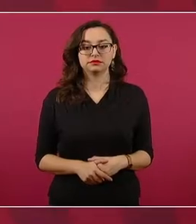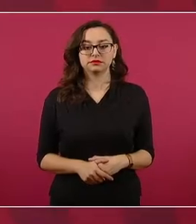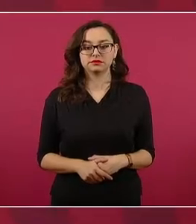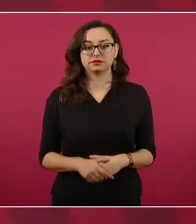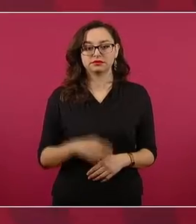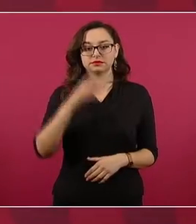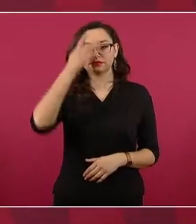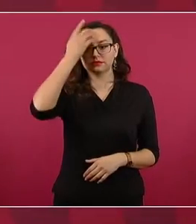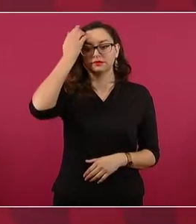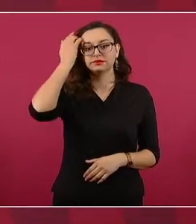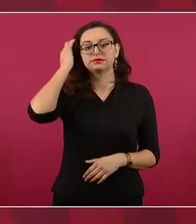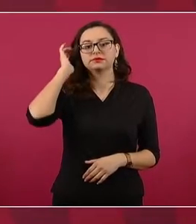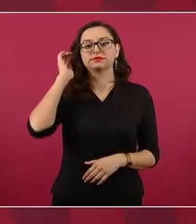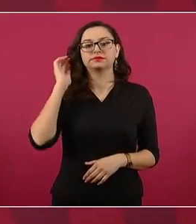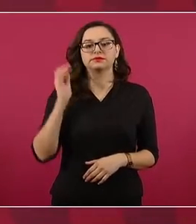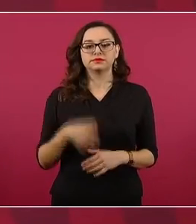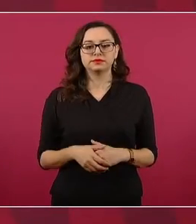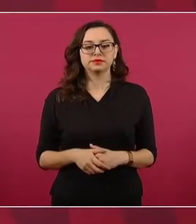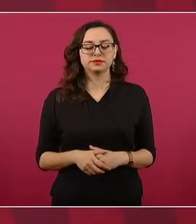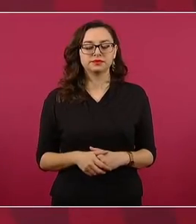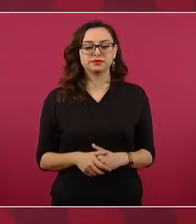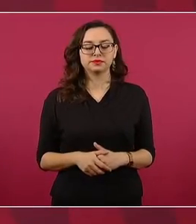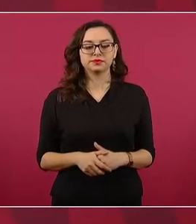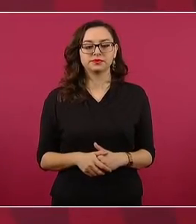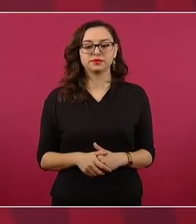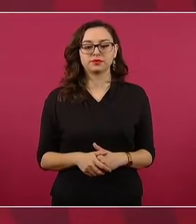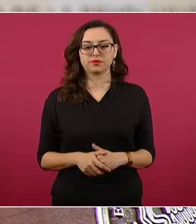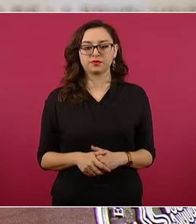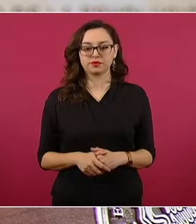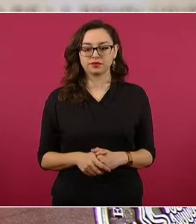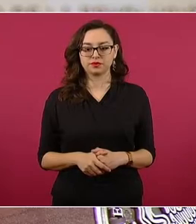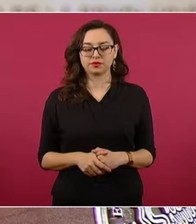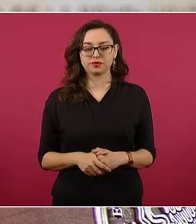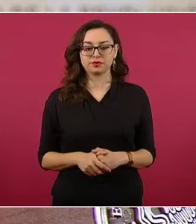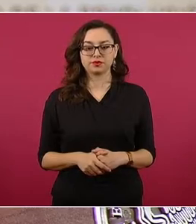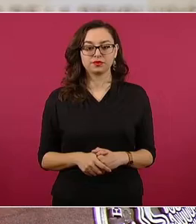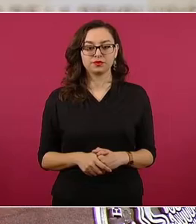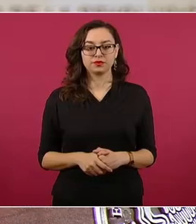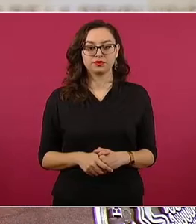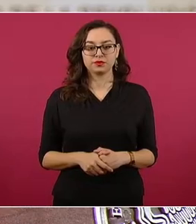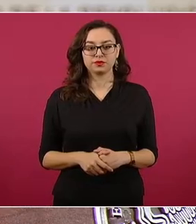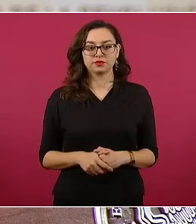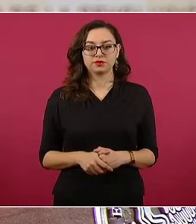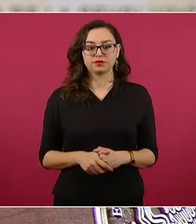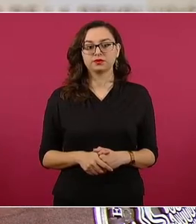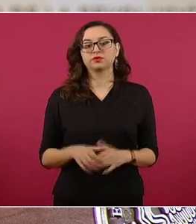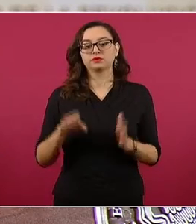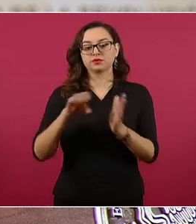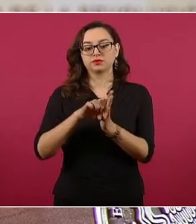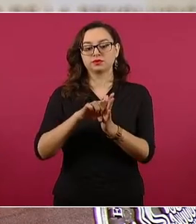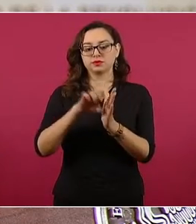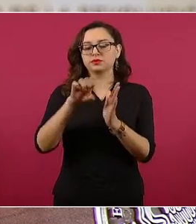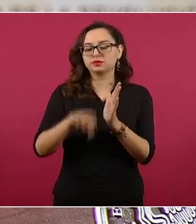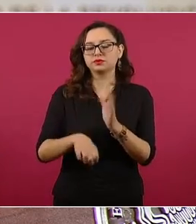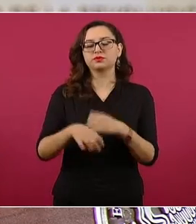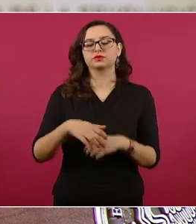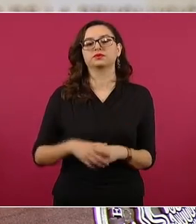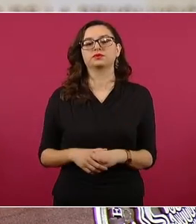Por ejemplo, hablaba ayer de cómo existía en la Secretaría de